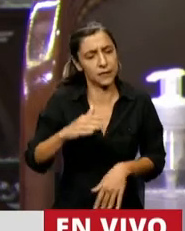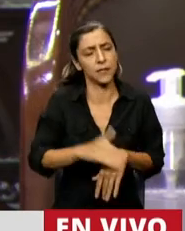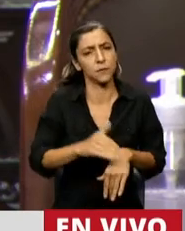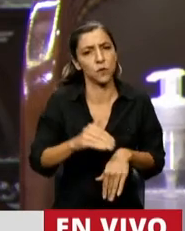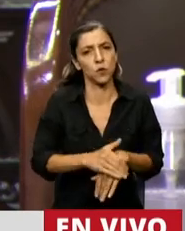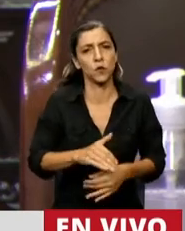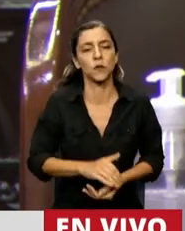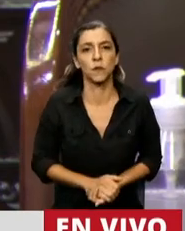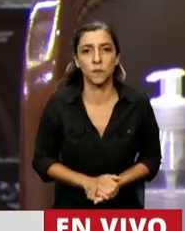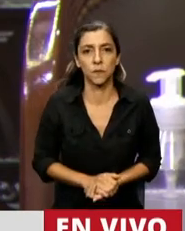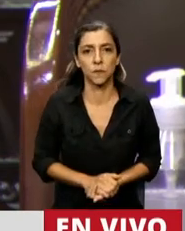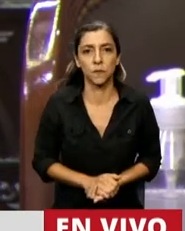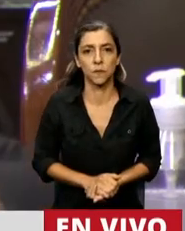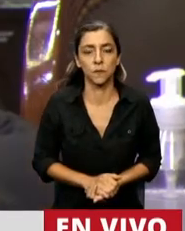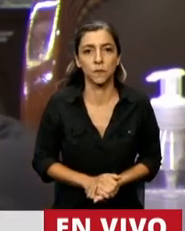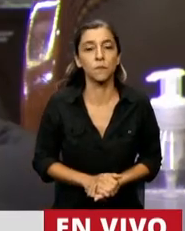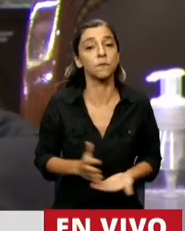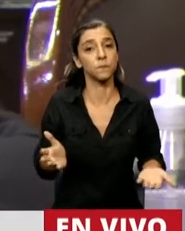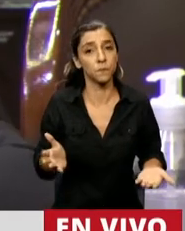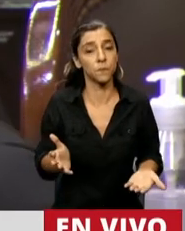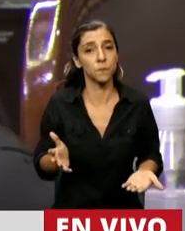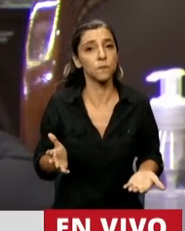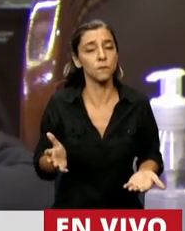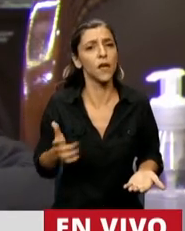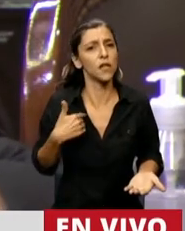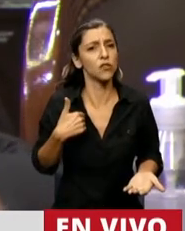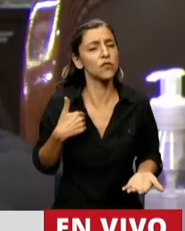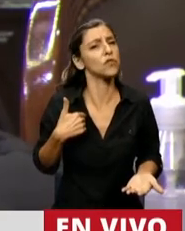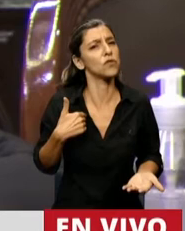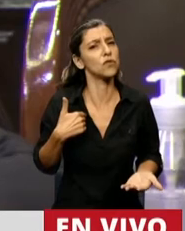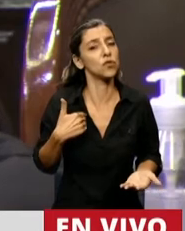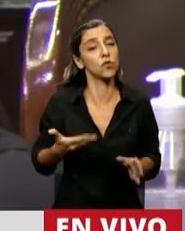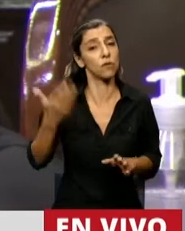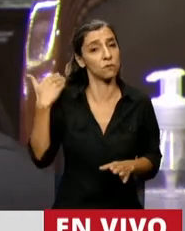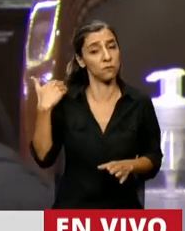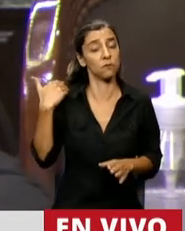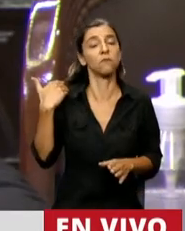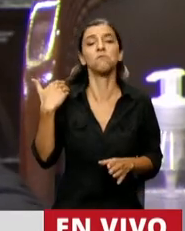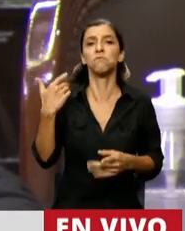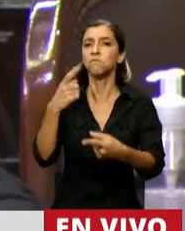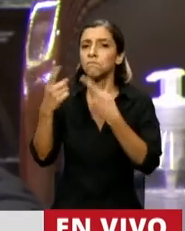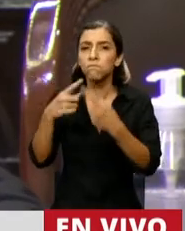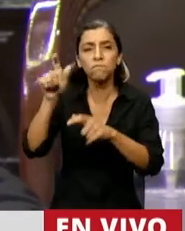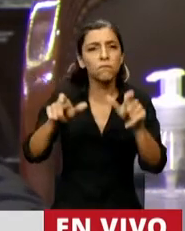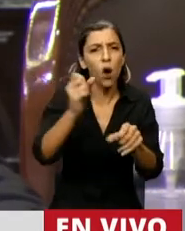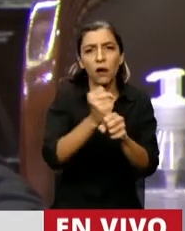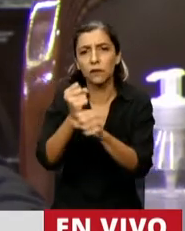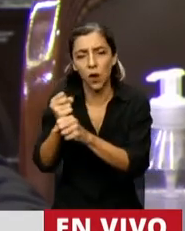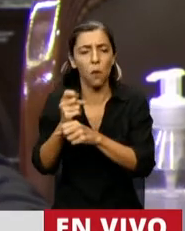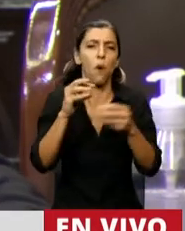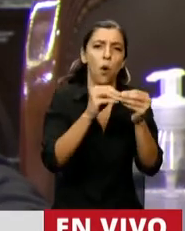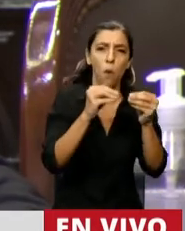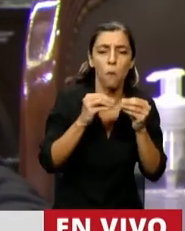una vez más, y yo quisiera, porque consulté con trabajadores, con